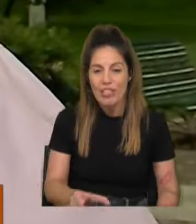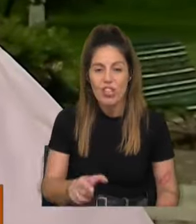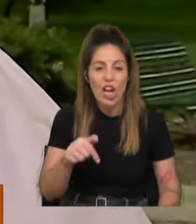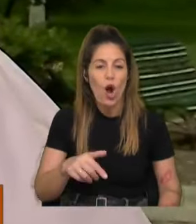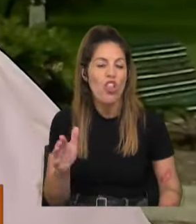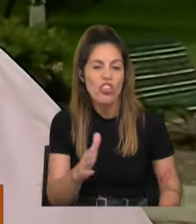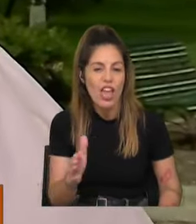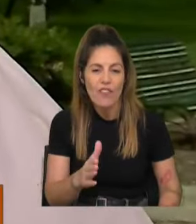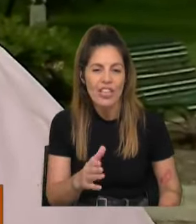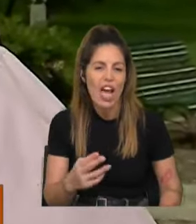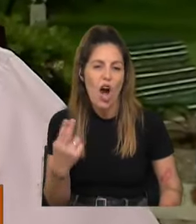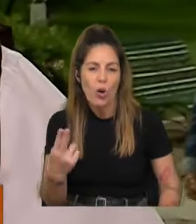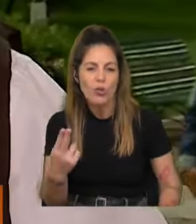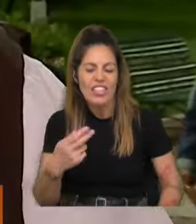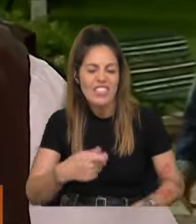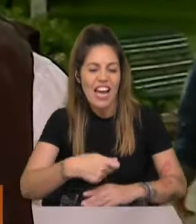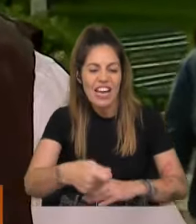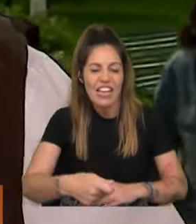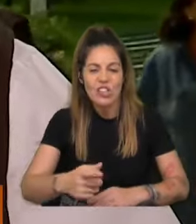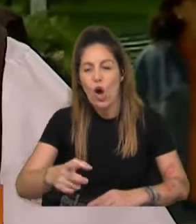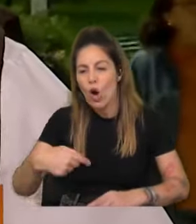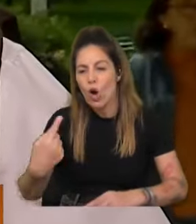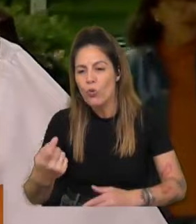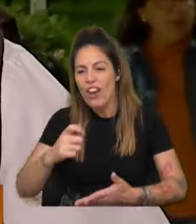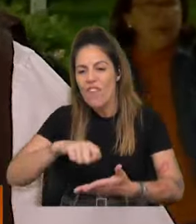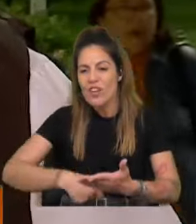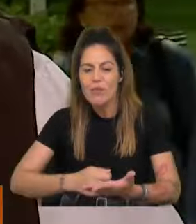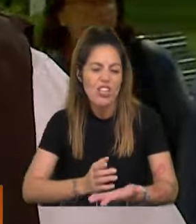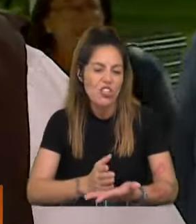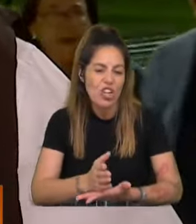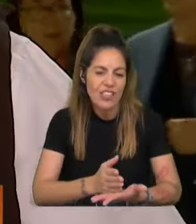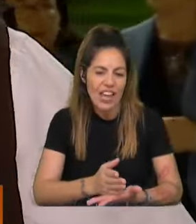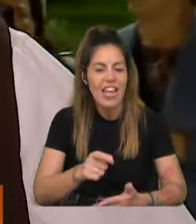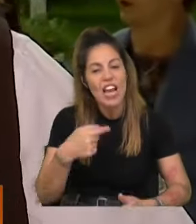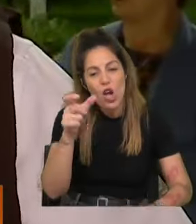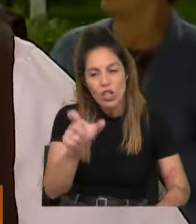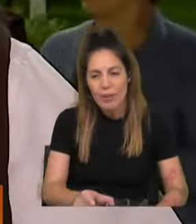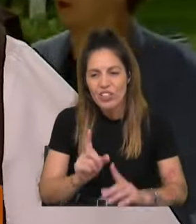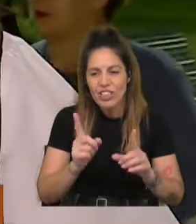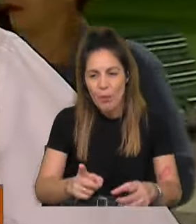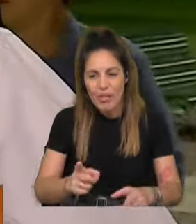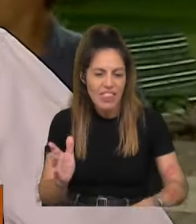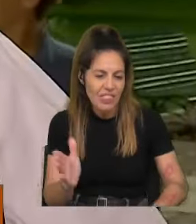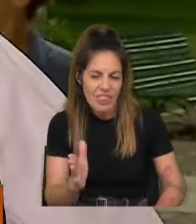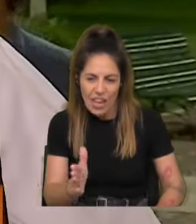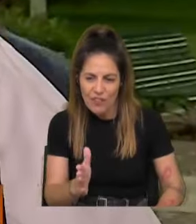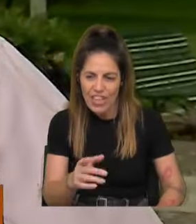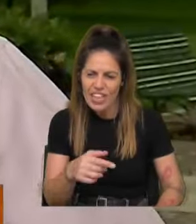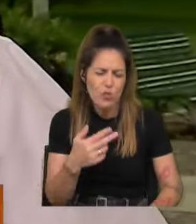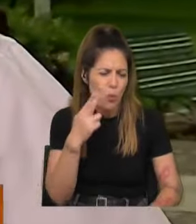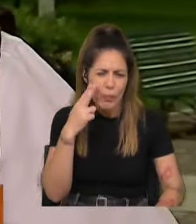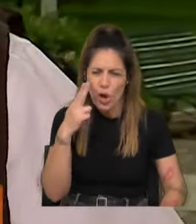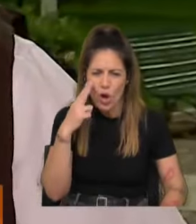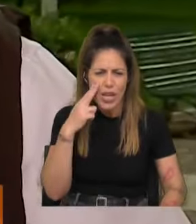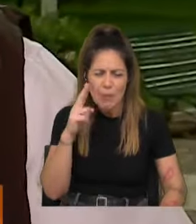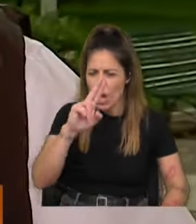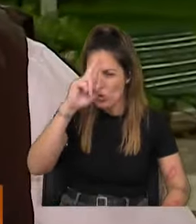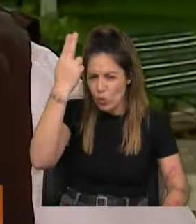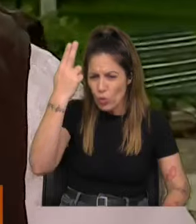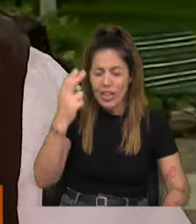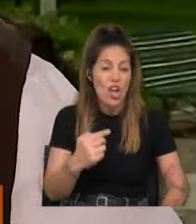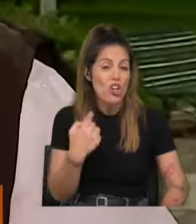autorizan a sacar créditos con otra con una firma solidaria la otra persona también queda enganchada eh es un problema en Uruguay